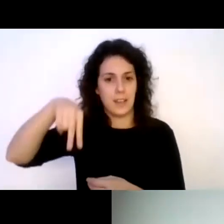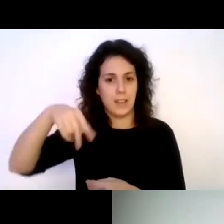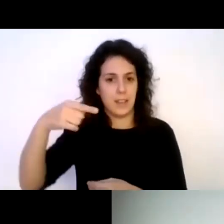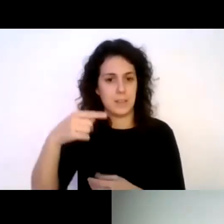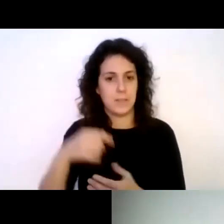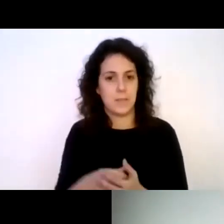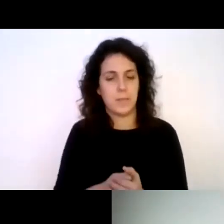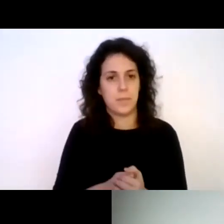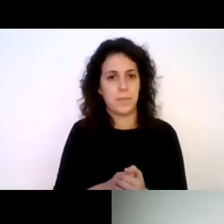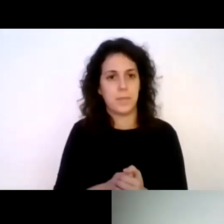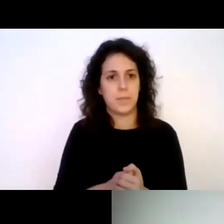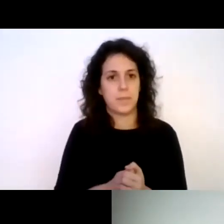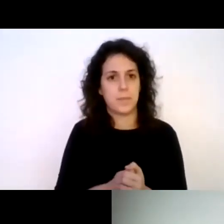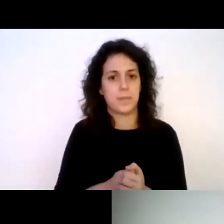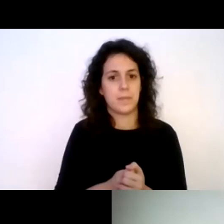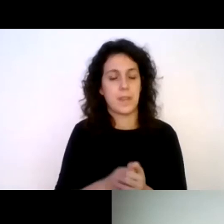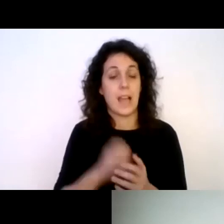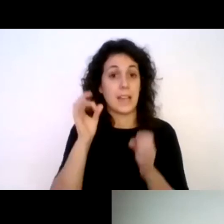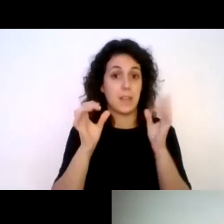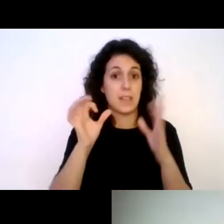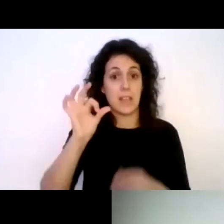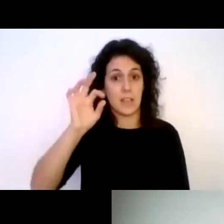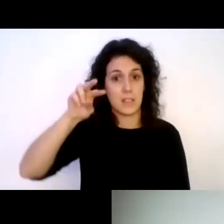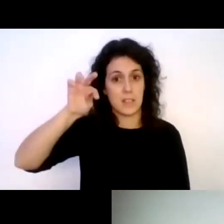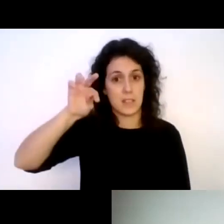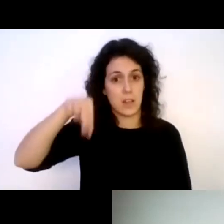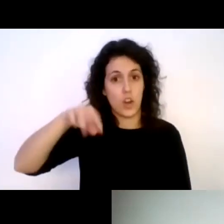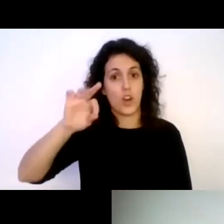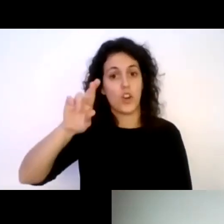que verdaderamente todo es posible, que no hay barreras.